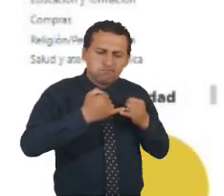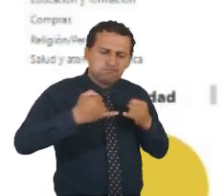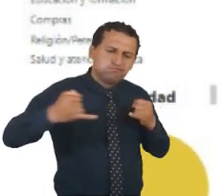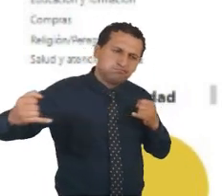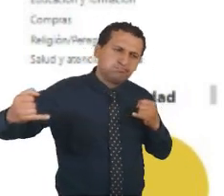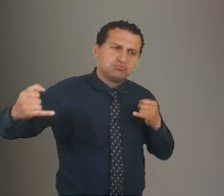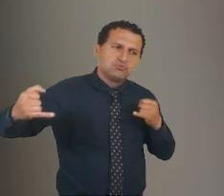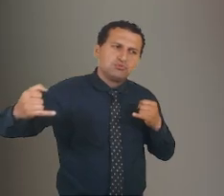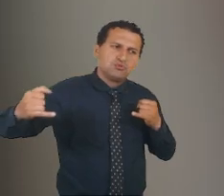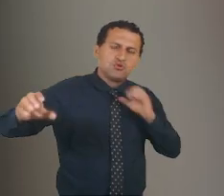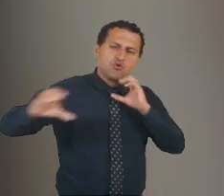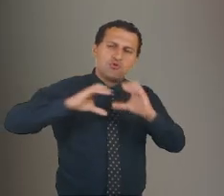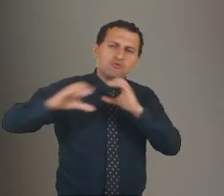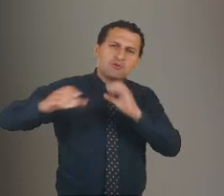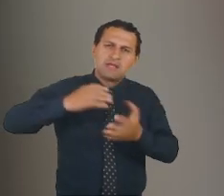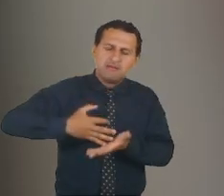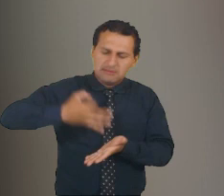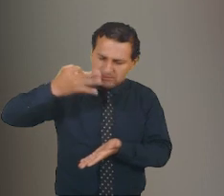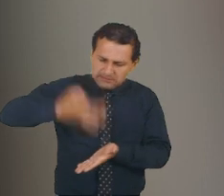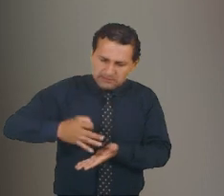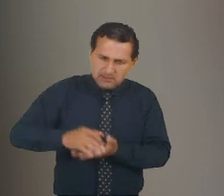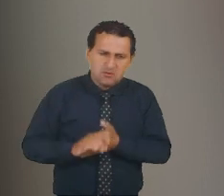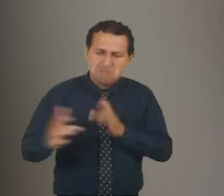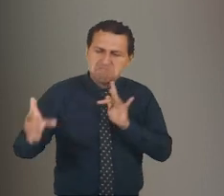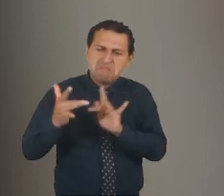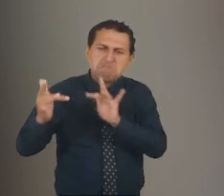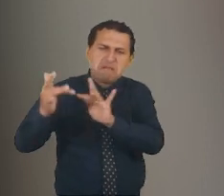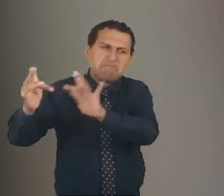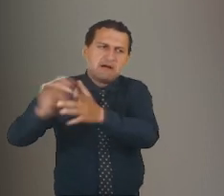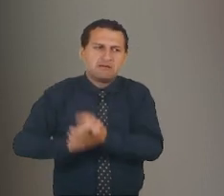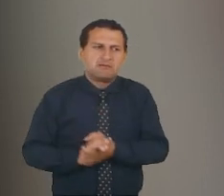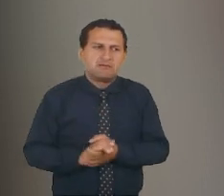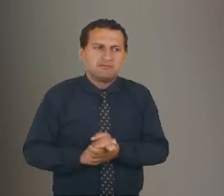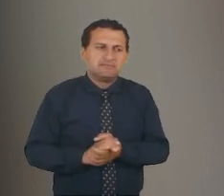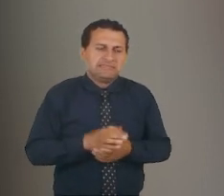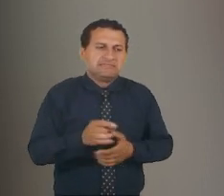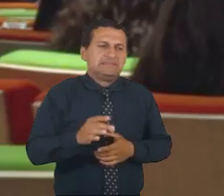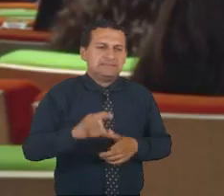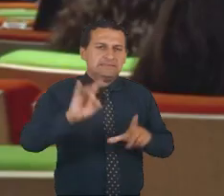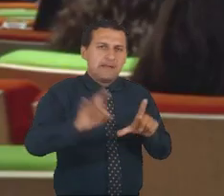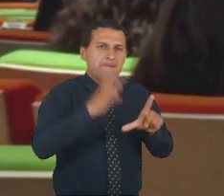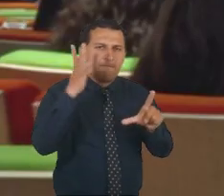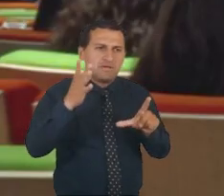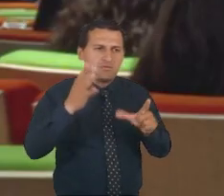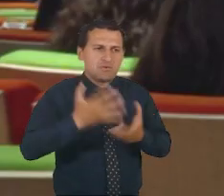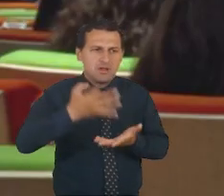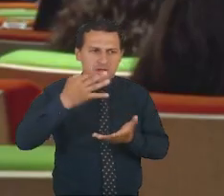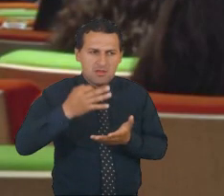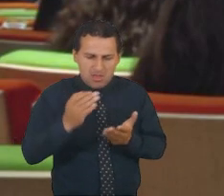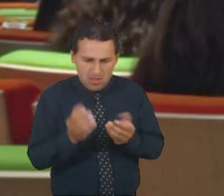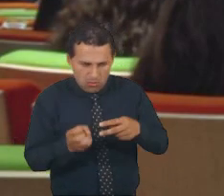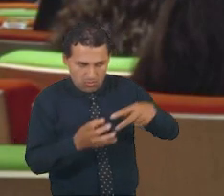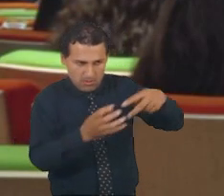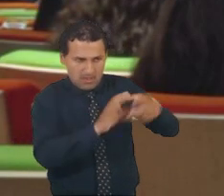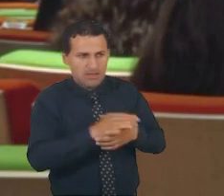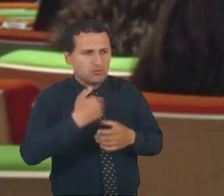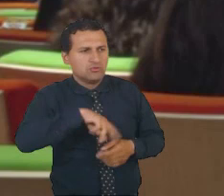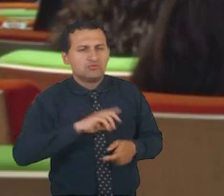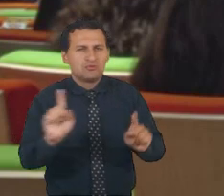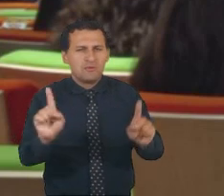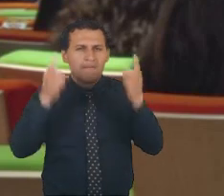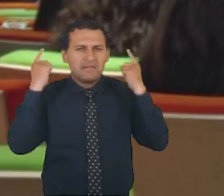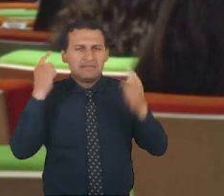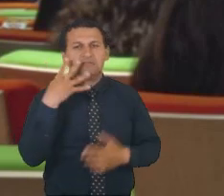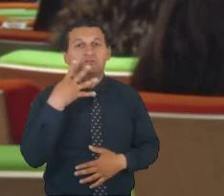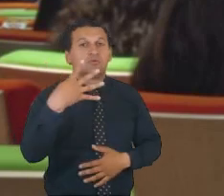como líneas de telecomunicaciones y conectividad segura para la gente, y Chía Digital y Educada Asegurando Futuro, que